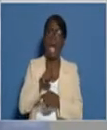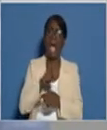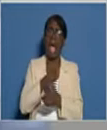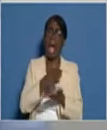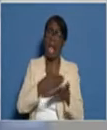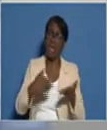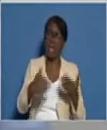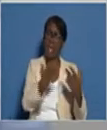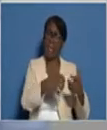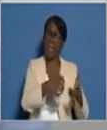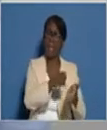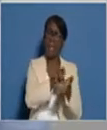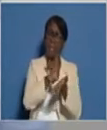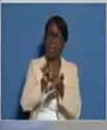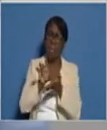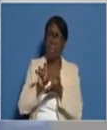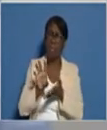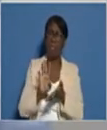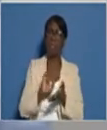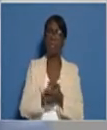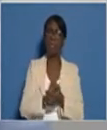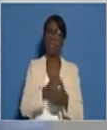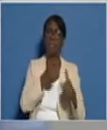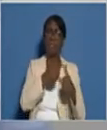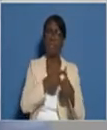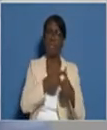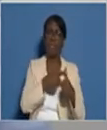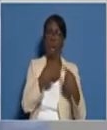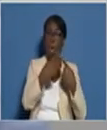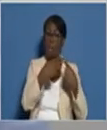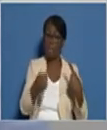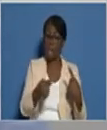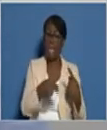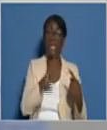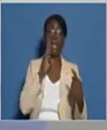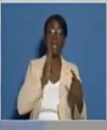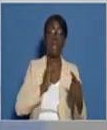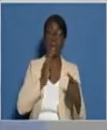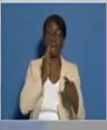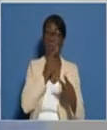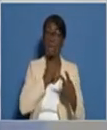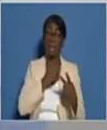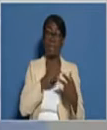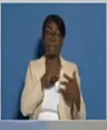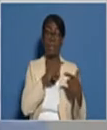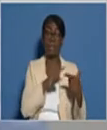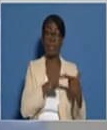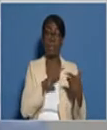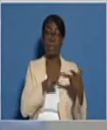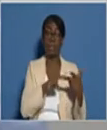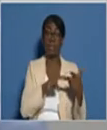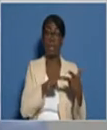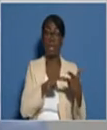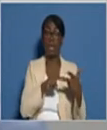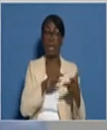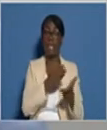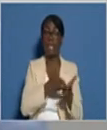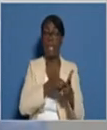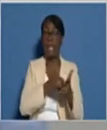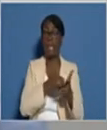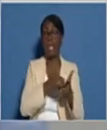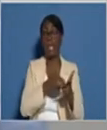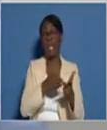algunos sectores vulnerables, como el sector hotelero, restaurantes, sector terciario de